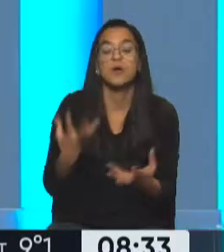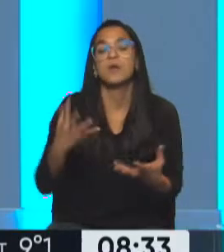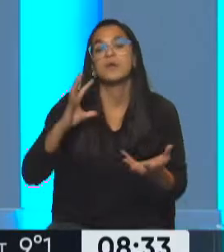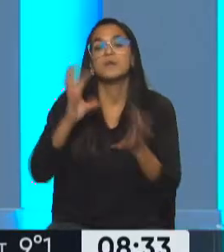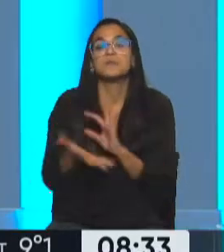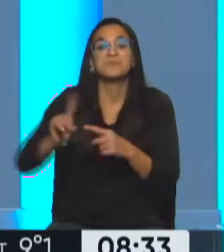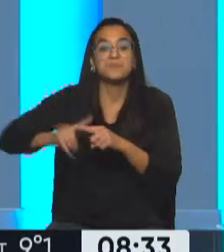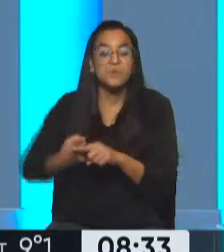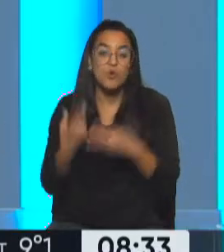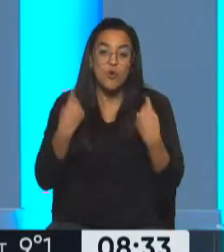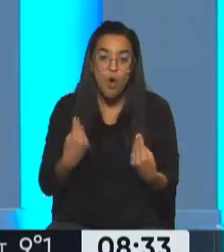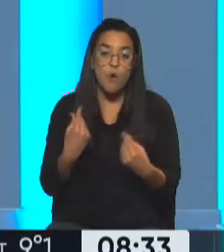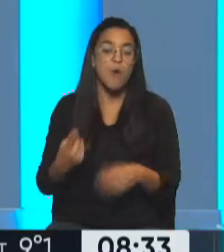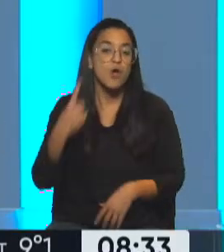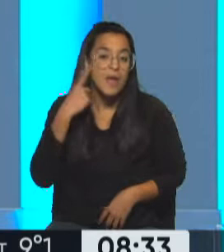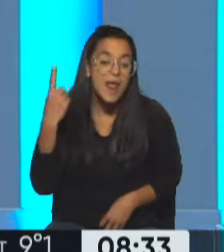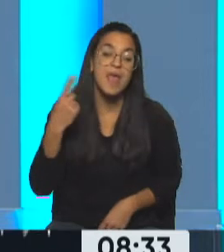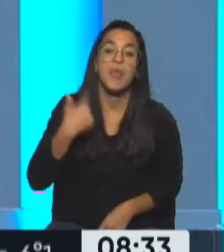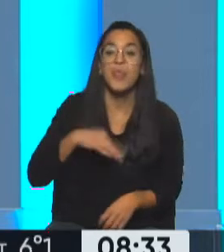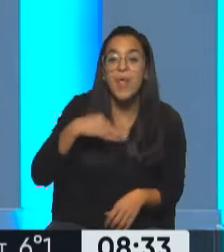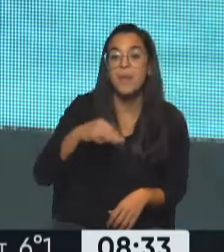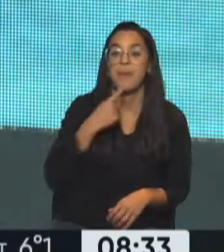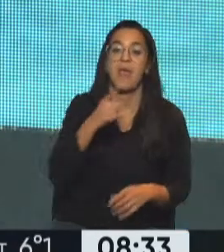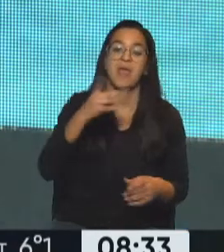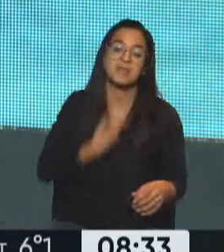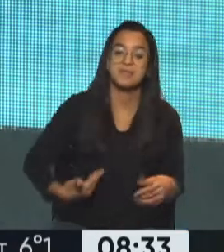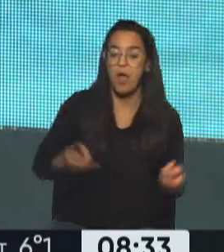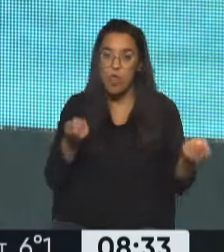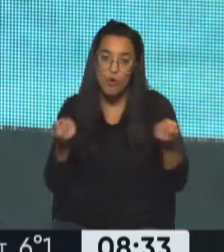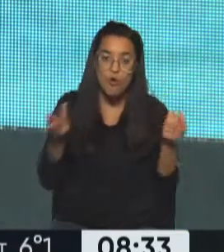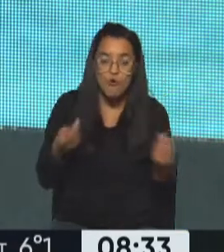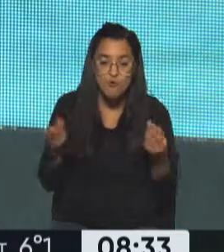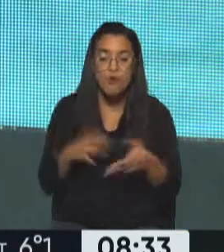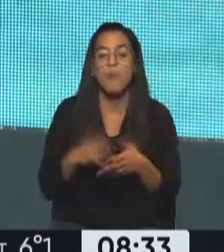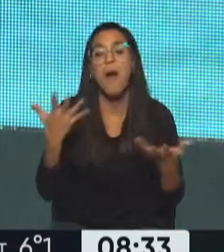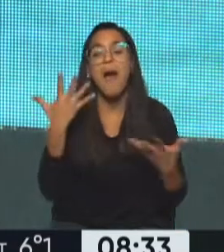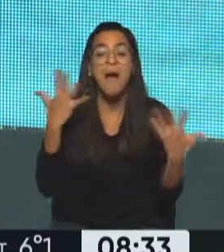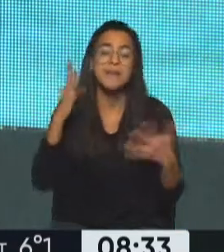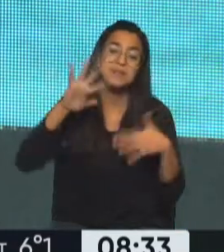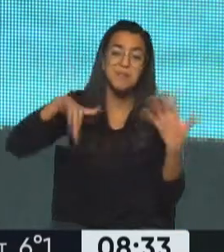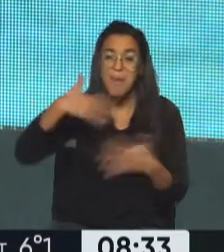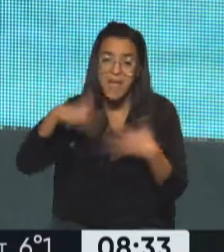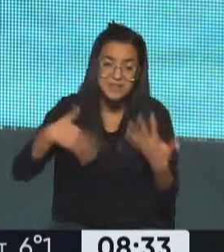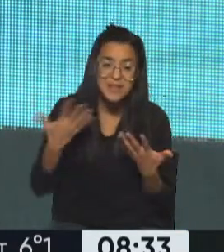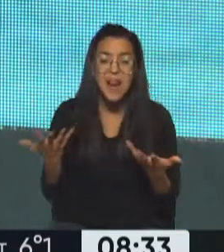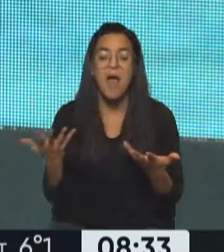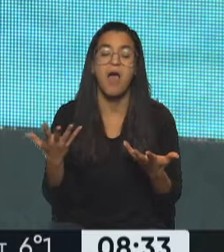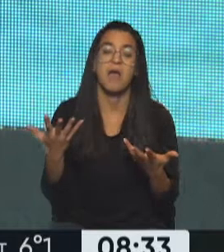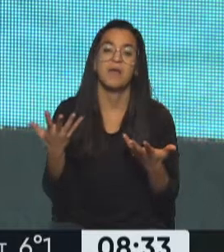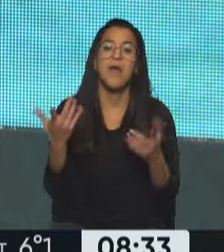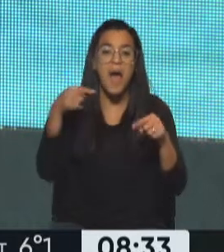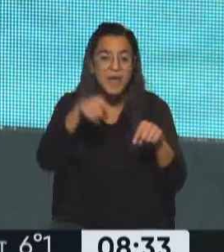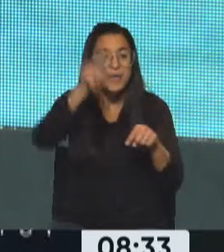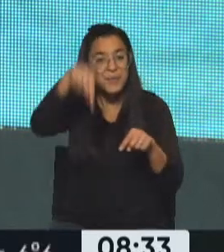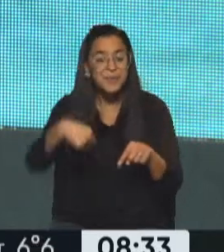sobre cómo creen debe ser gestionado el Estado. Entonces, a veces se mezcla, y ahí es